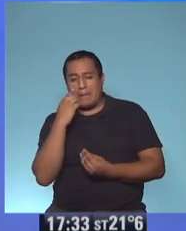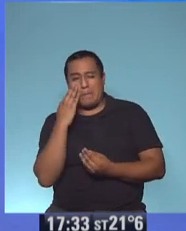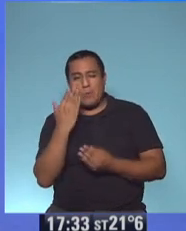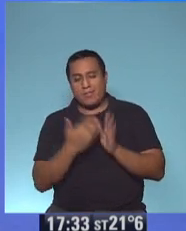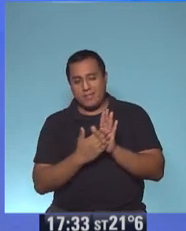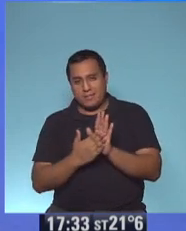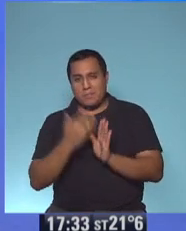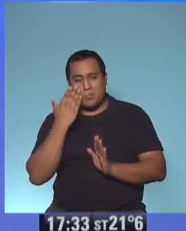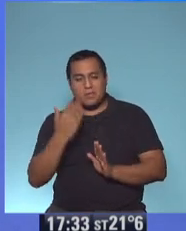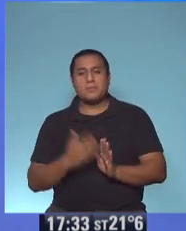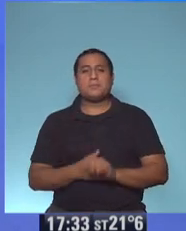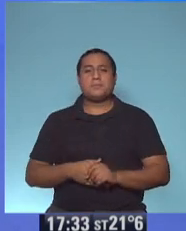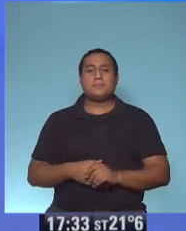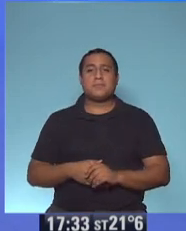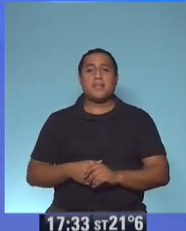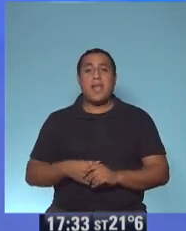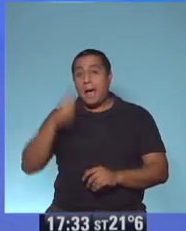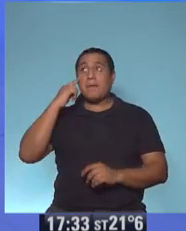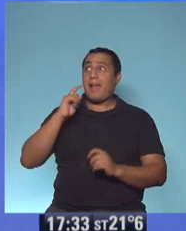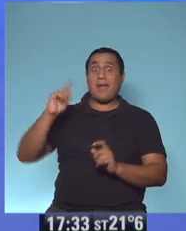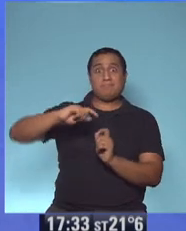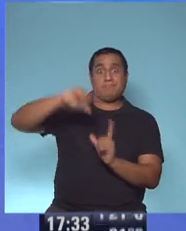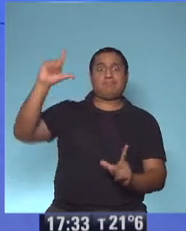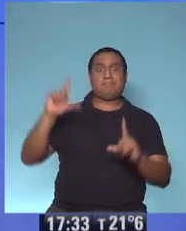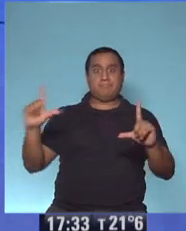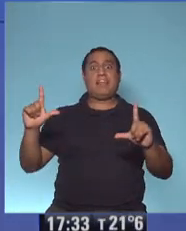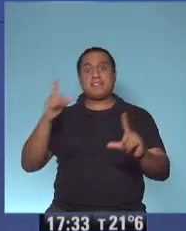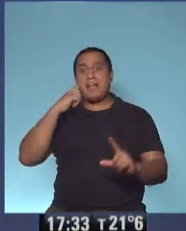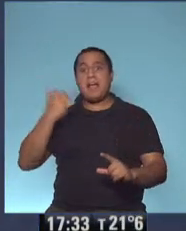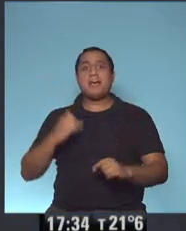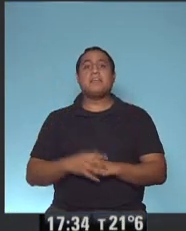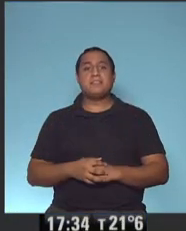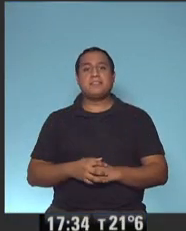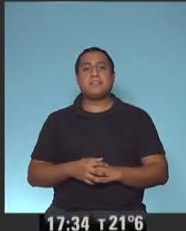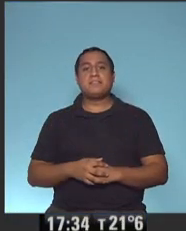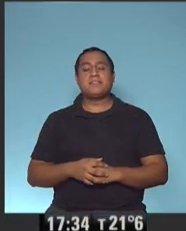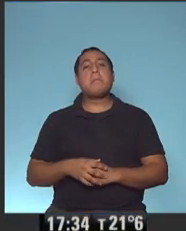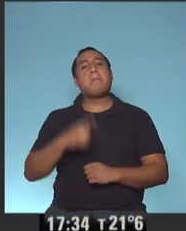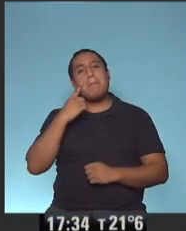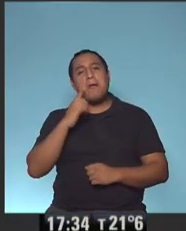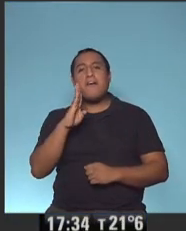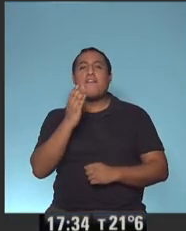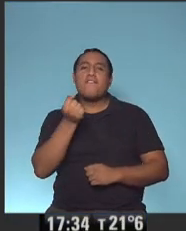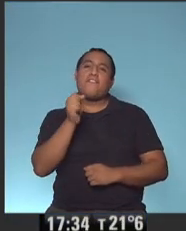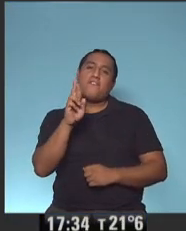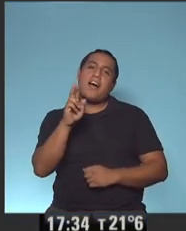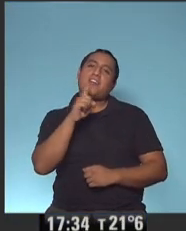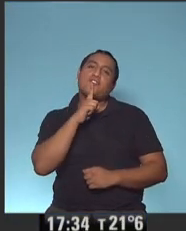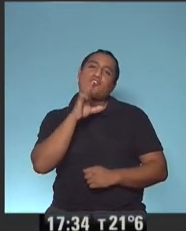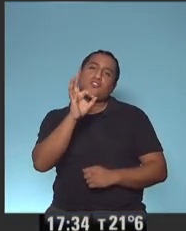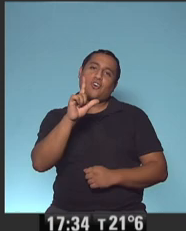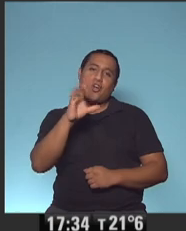mostrar. Miren. ¡Ay, mirá! ¡Ay, mirá! Acá me lo pusieron. Ay, grande también, ¿en serio? Grande. Miren a Bartolito. Ahí está. Con